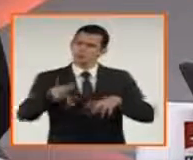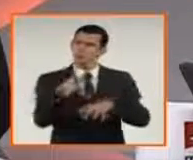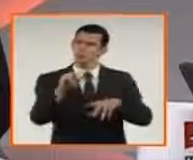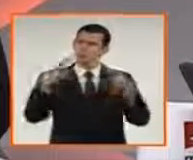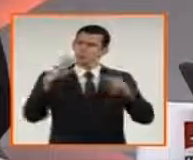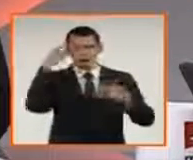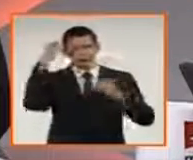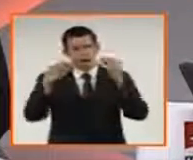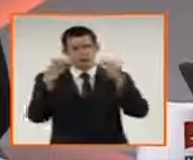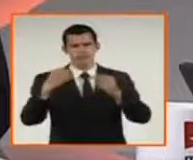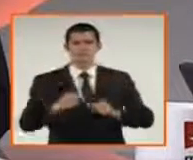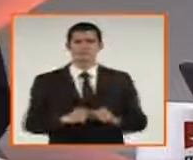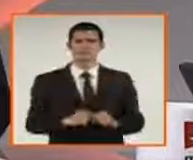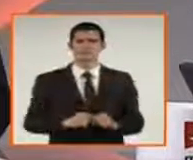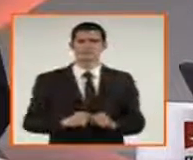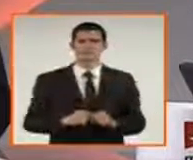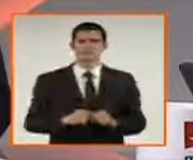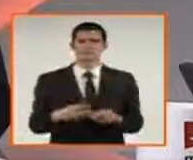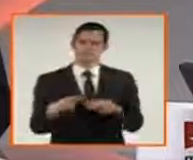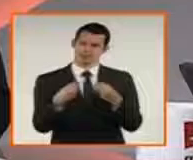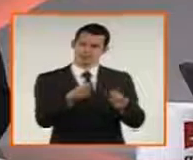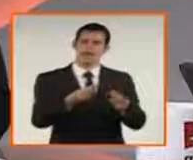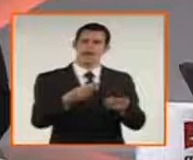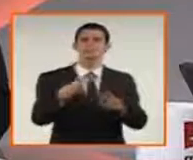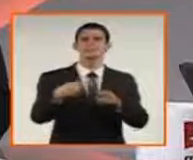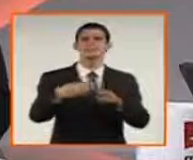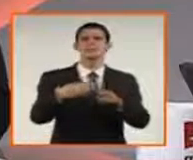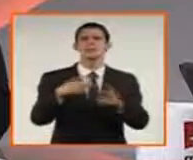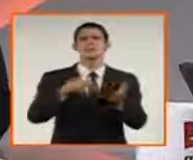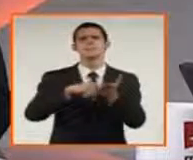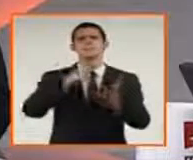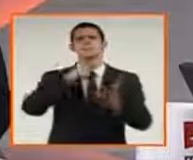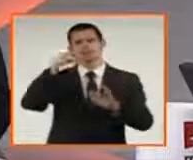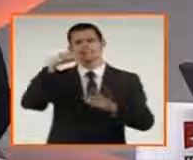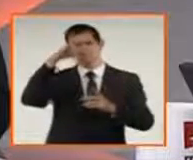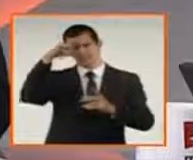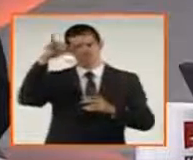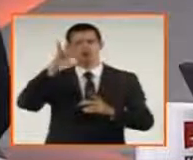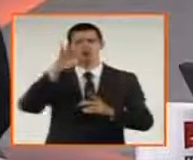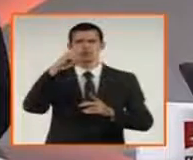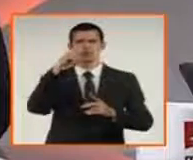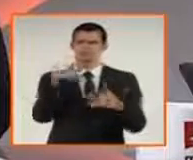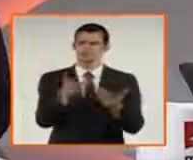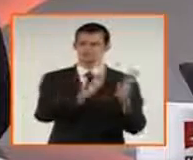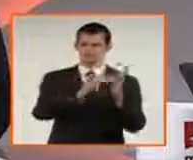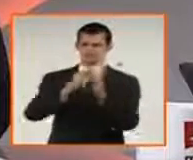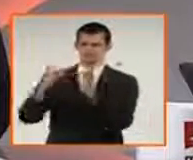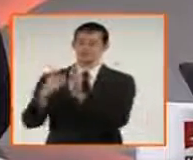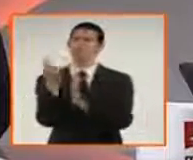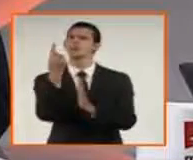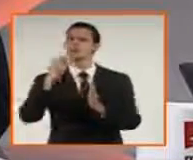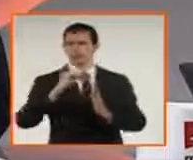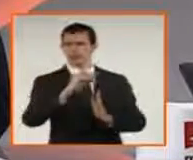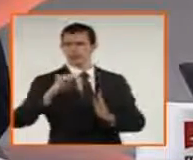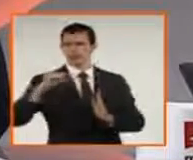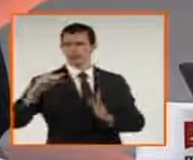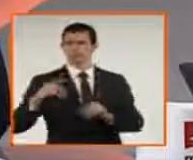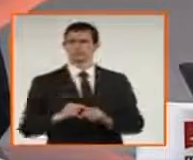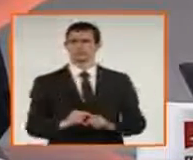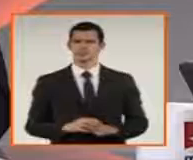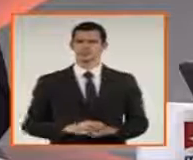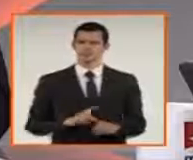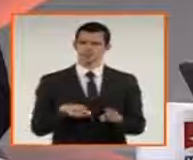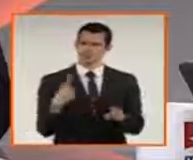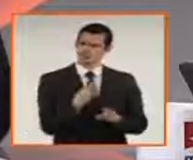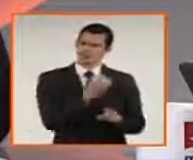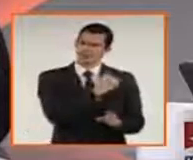es mientras dure el embarazo, aunque la propuesta del proyecto es que se convierta automáticamente en una obligación